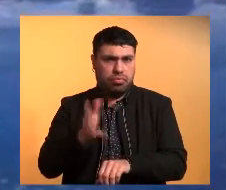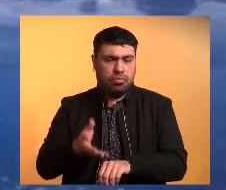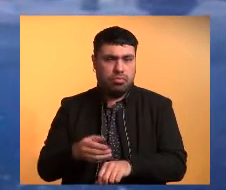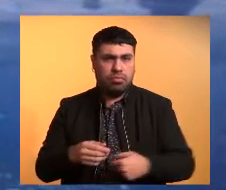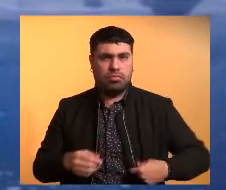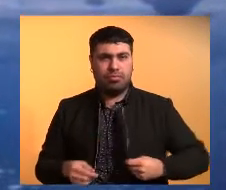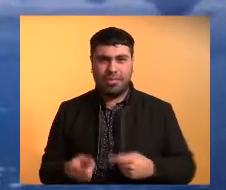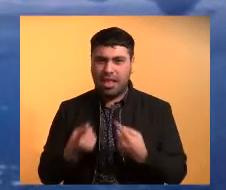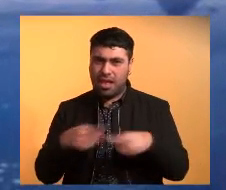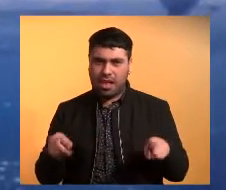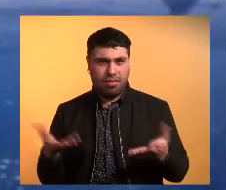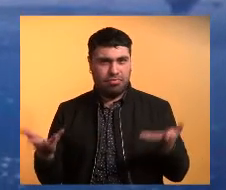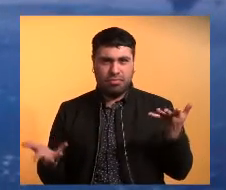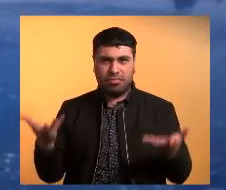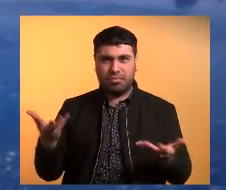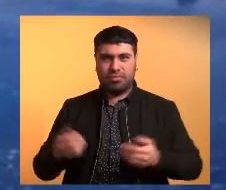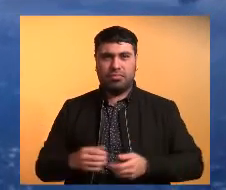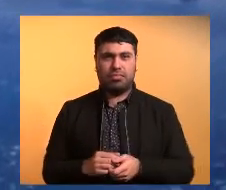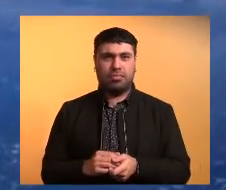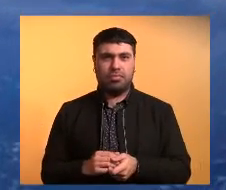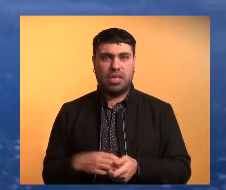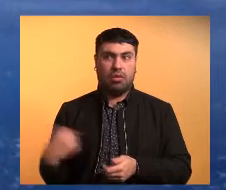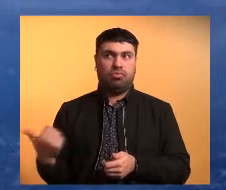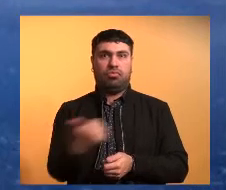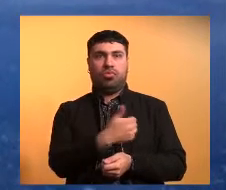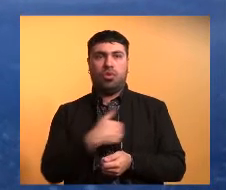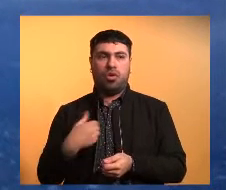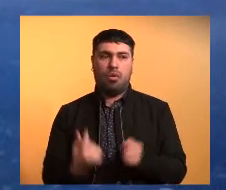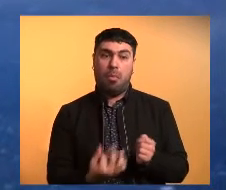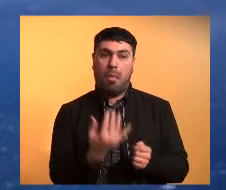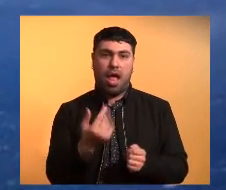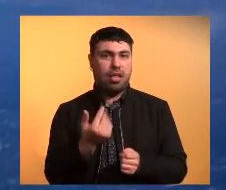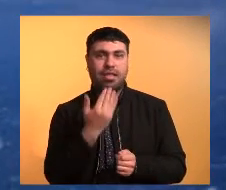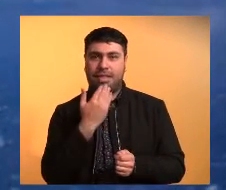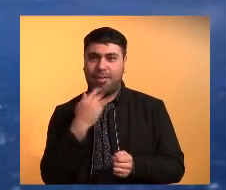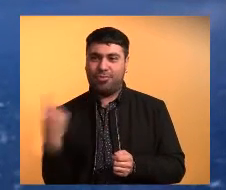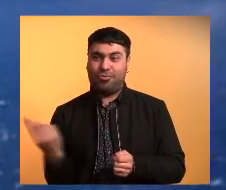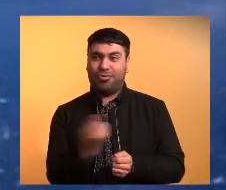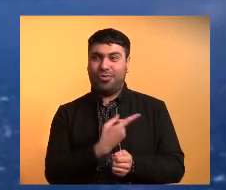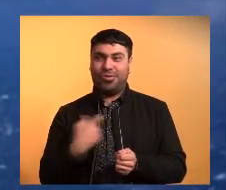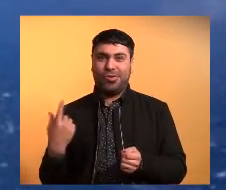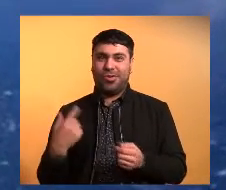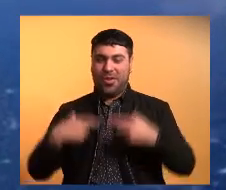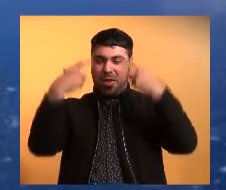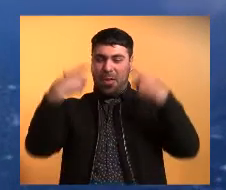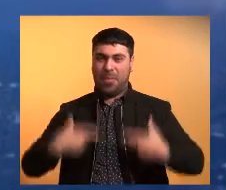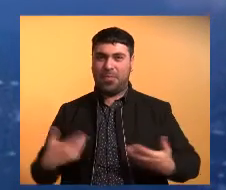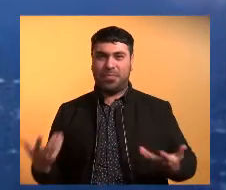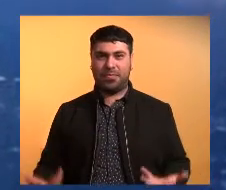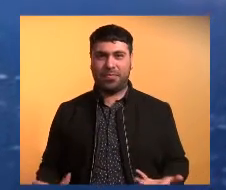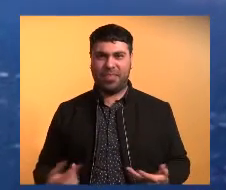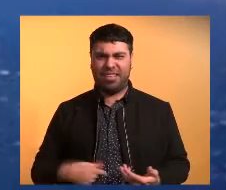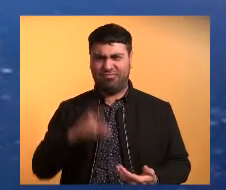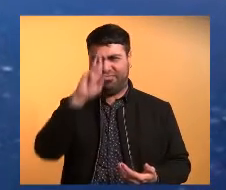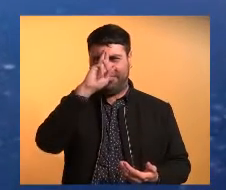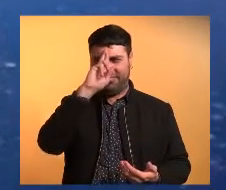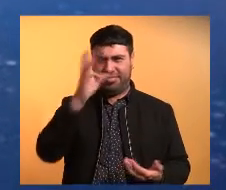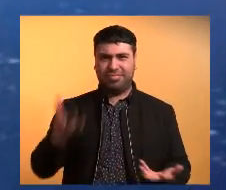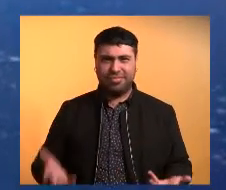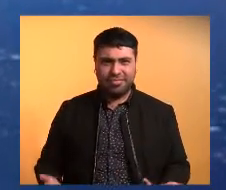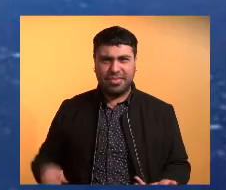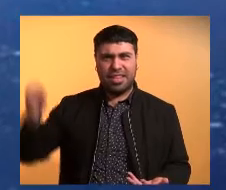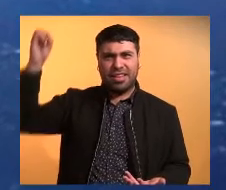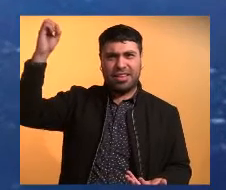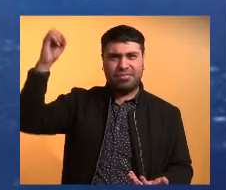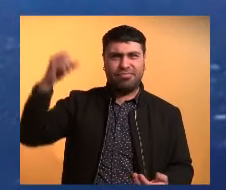a las cuales se enfrentan, bueno, todos los que están ahí, de hecho. Nosotros cuando vamos para allá también es un poco extraño ver que, no sé, a